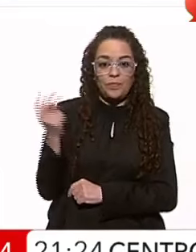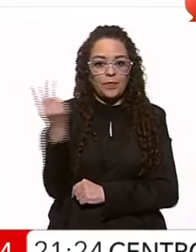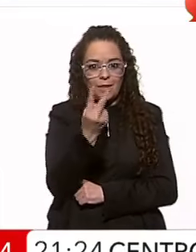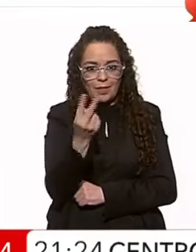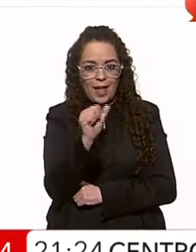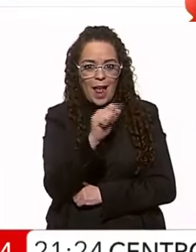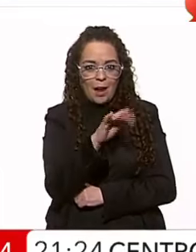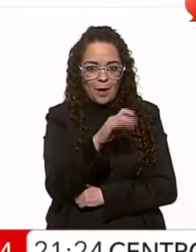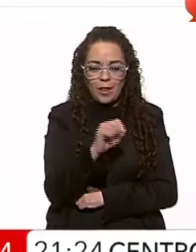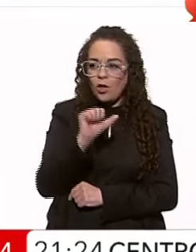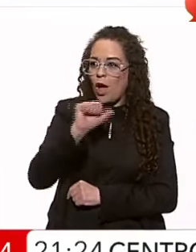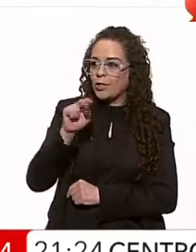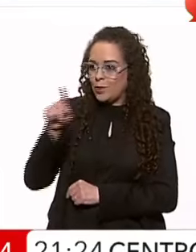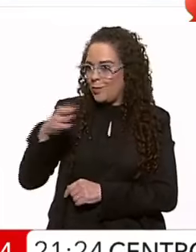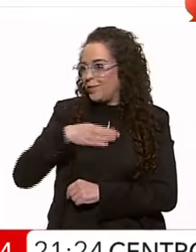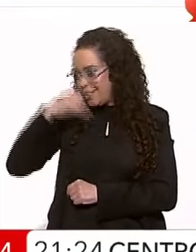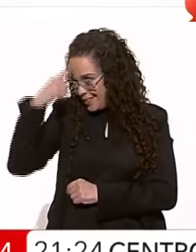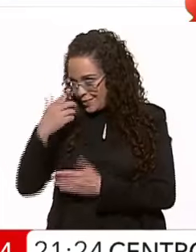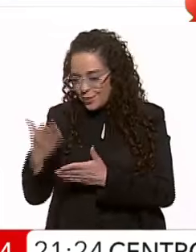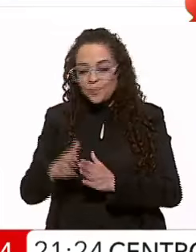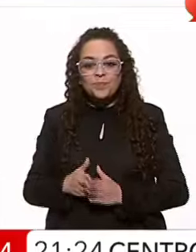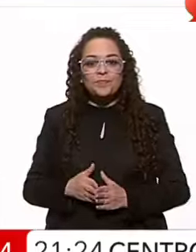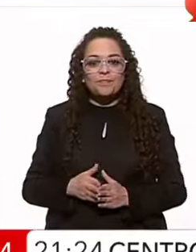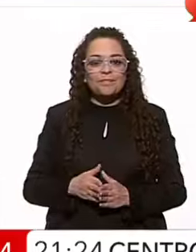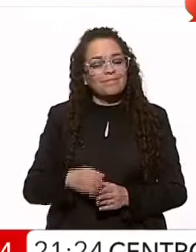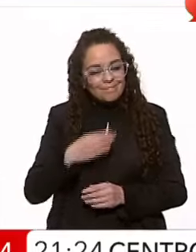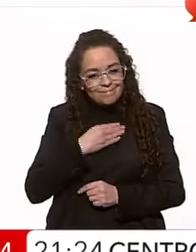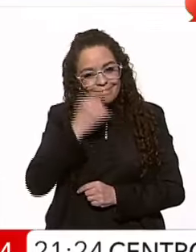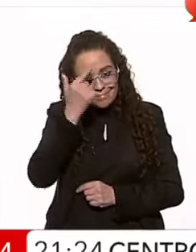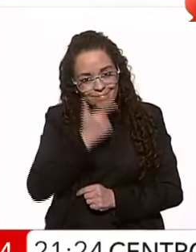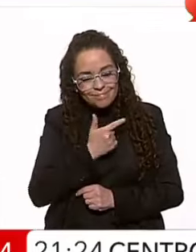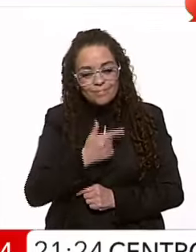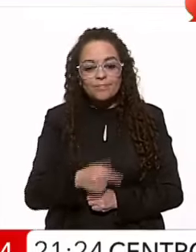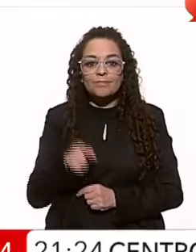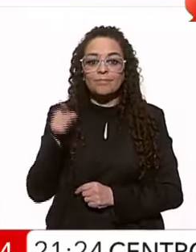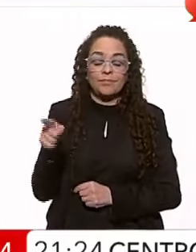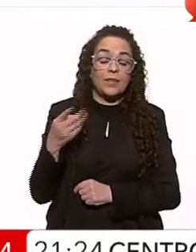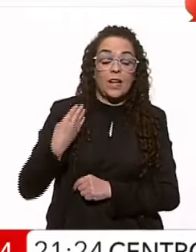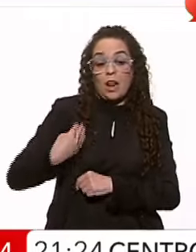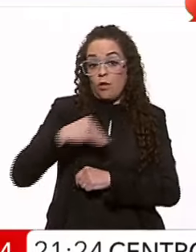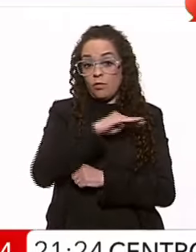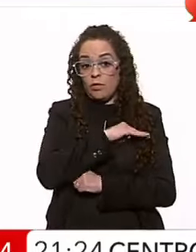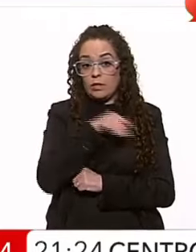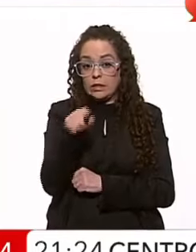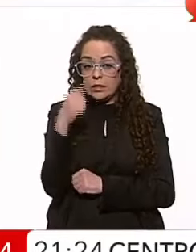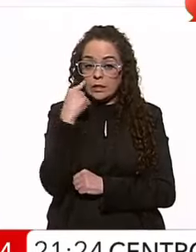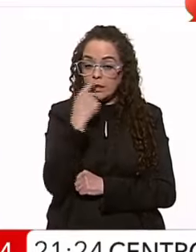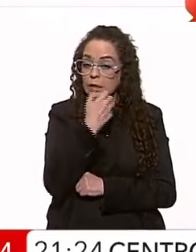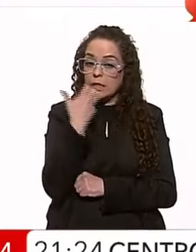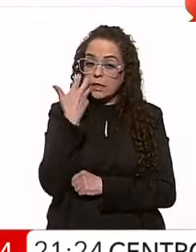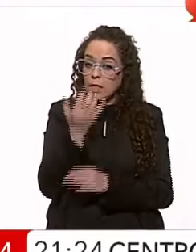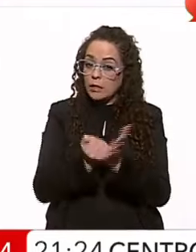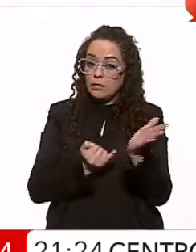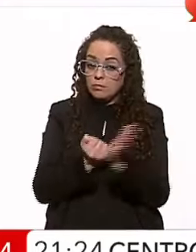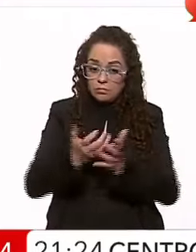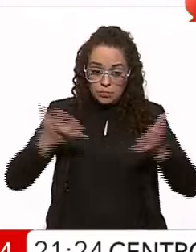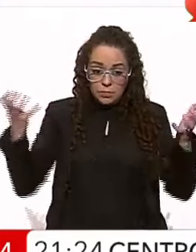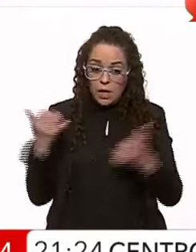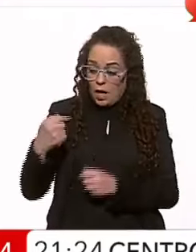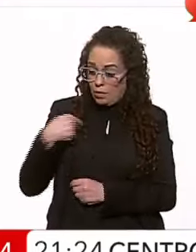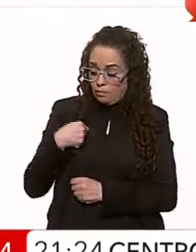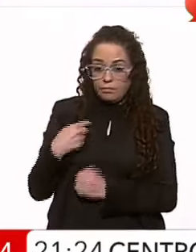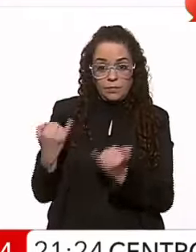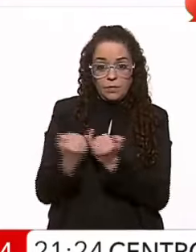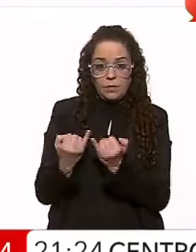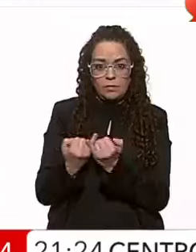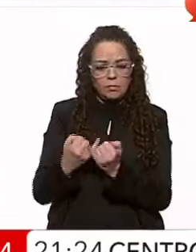noches. Buenas noches. La postura de la doctora Sheinbaum y la mía es